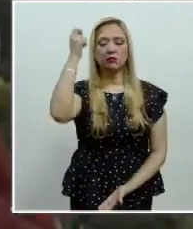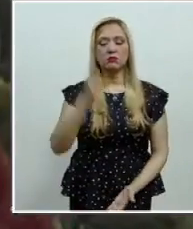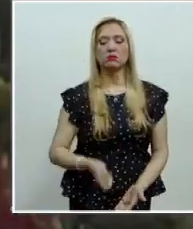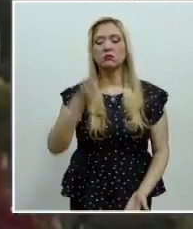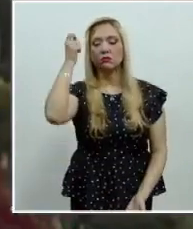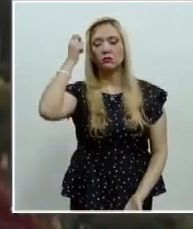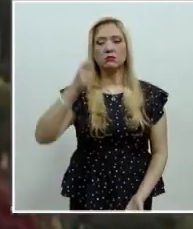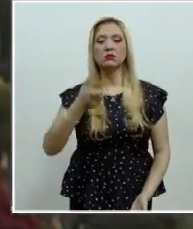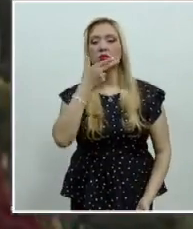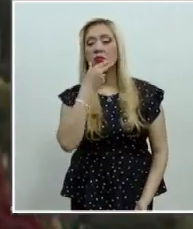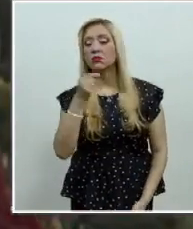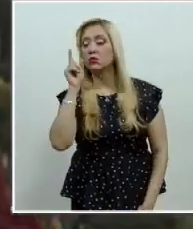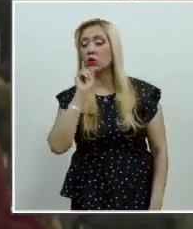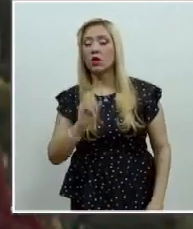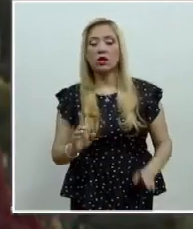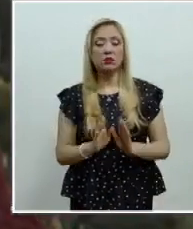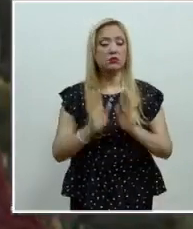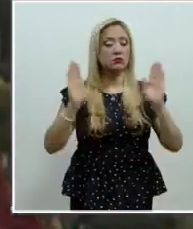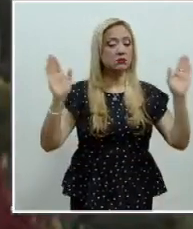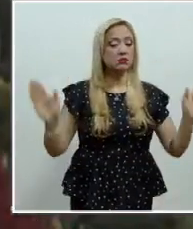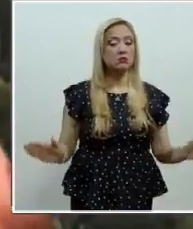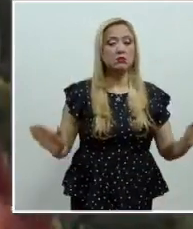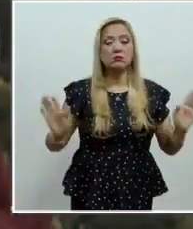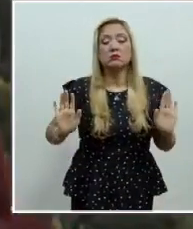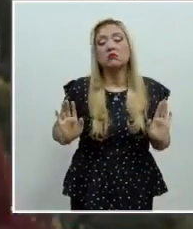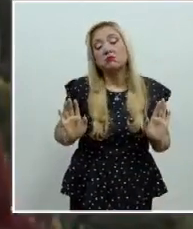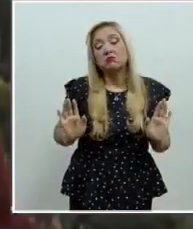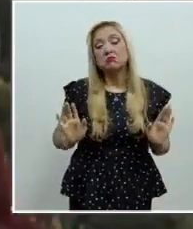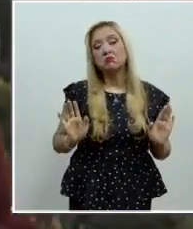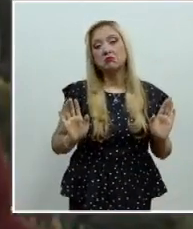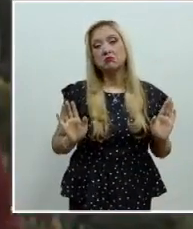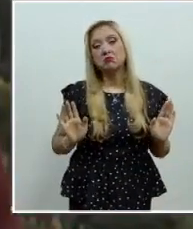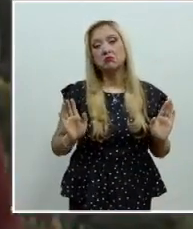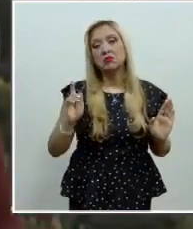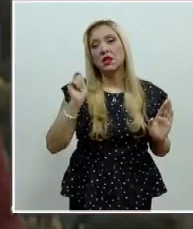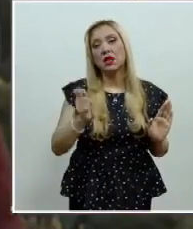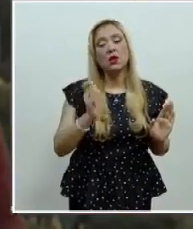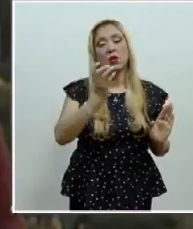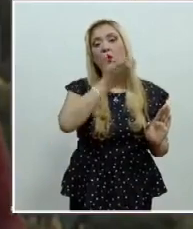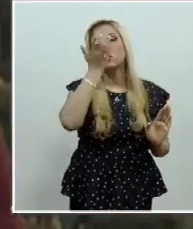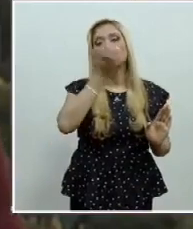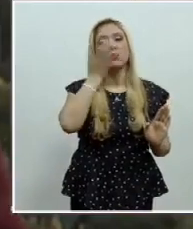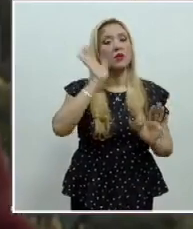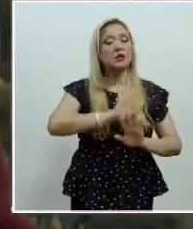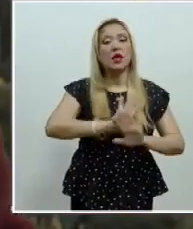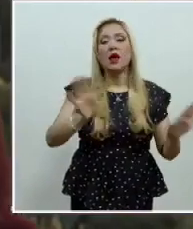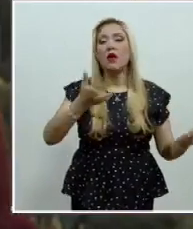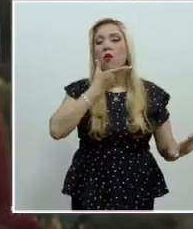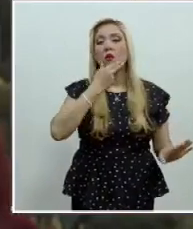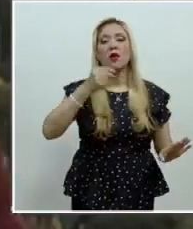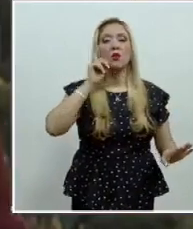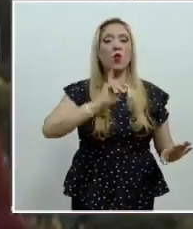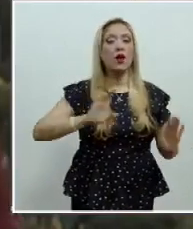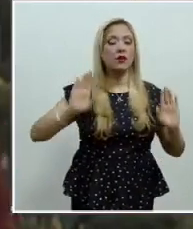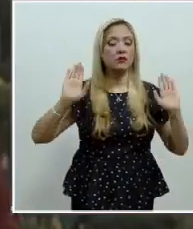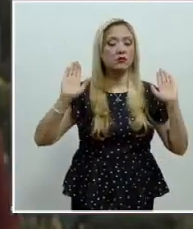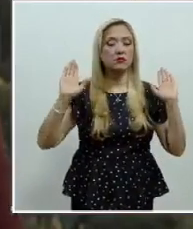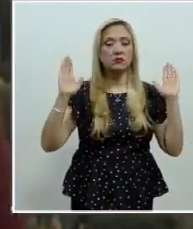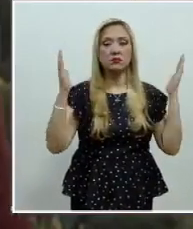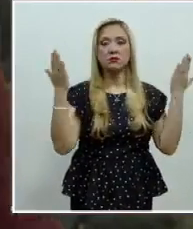hombres y cuál es el papel que deben desempeñar las mujeres, bajo una concepción, digamos, binaria básica, que genera pues